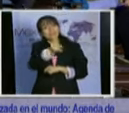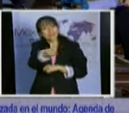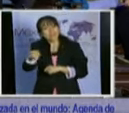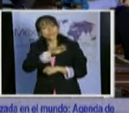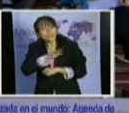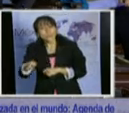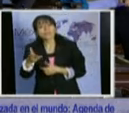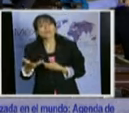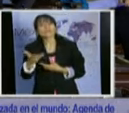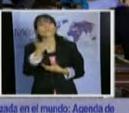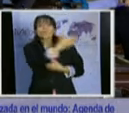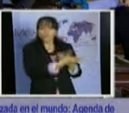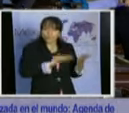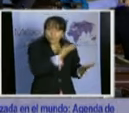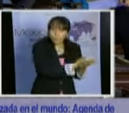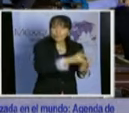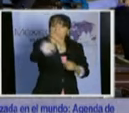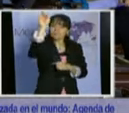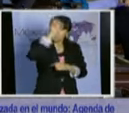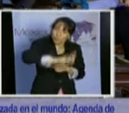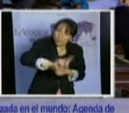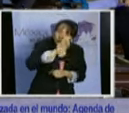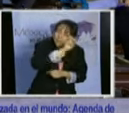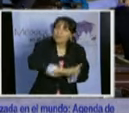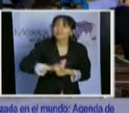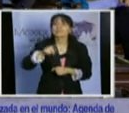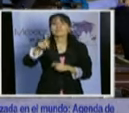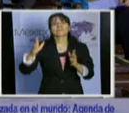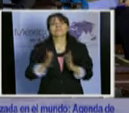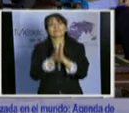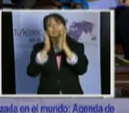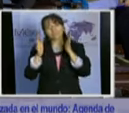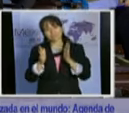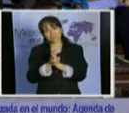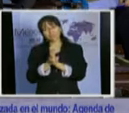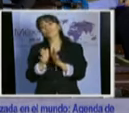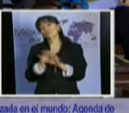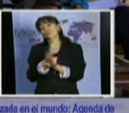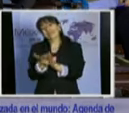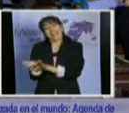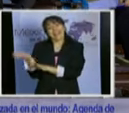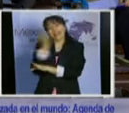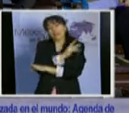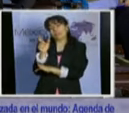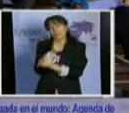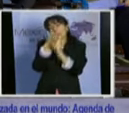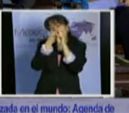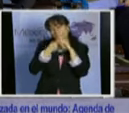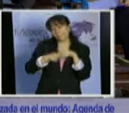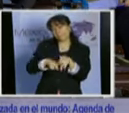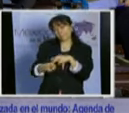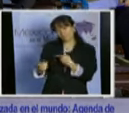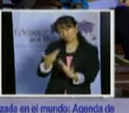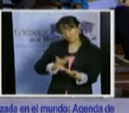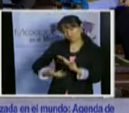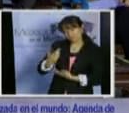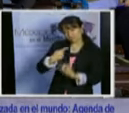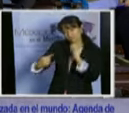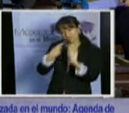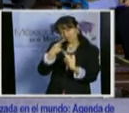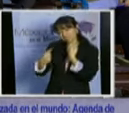y de modificación de una posición que no necesariamente era la mejor al inicio de la negociación por parte de la